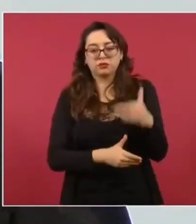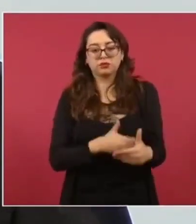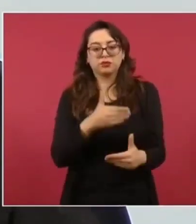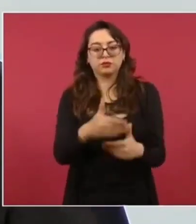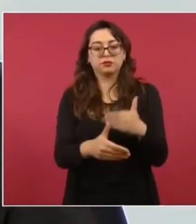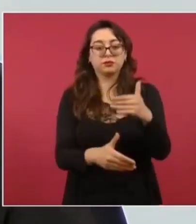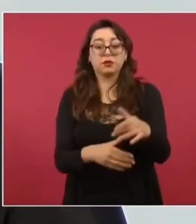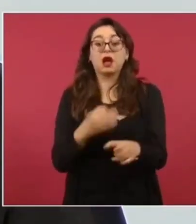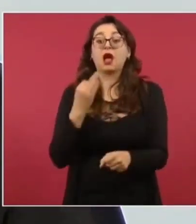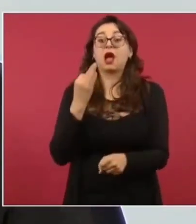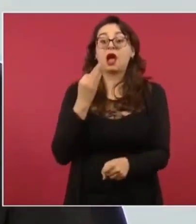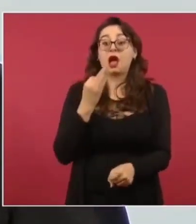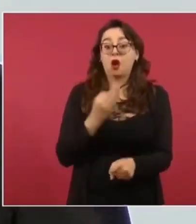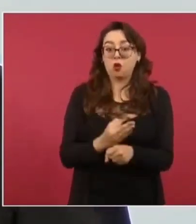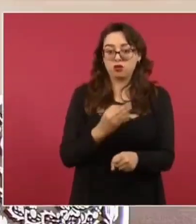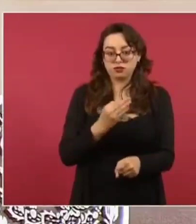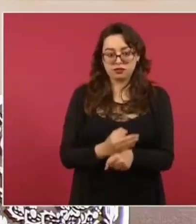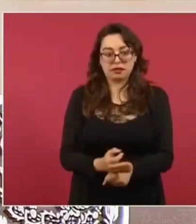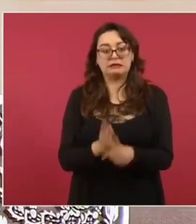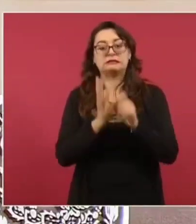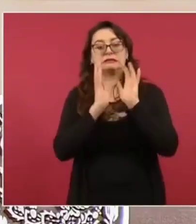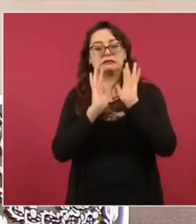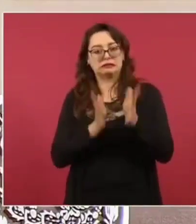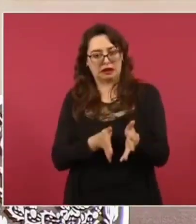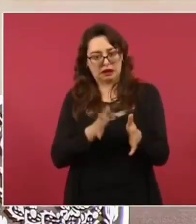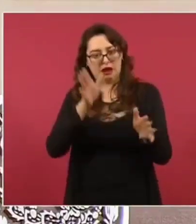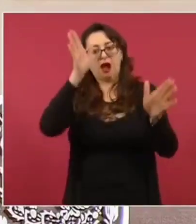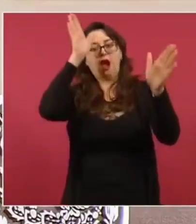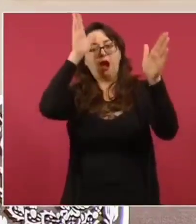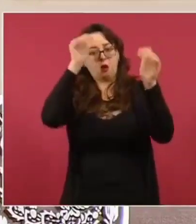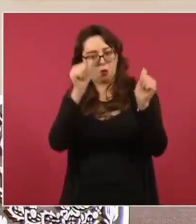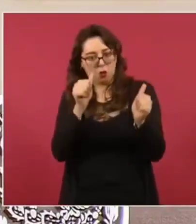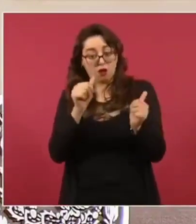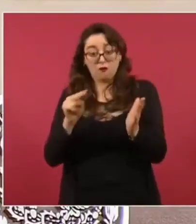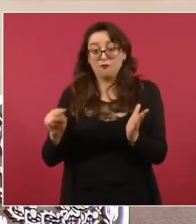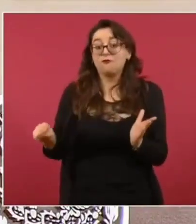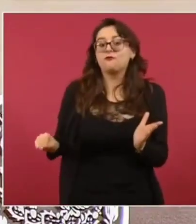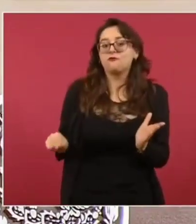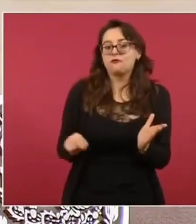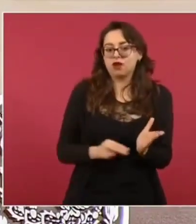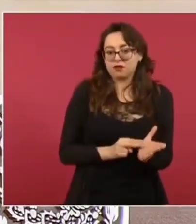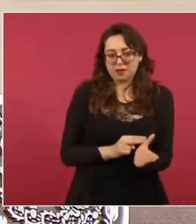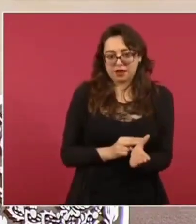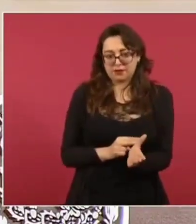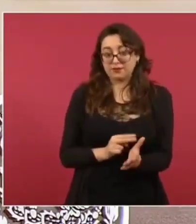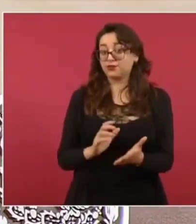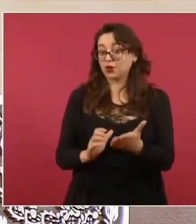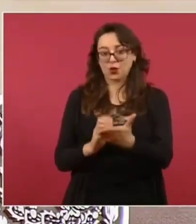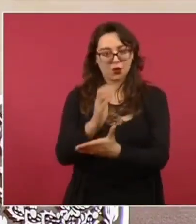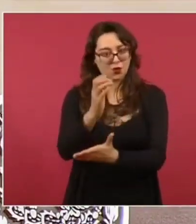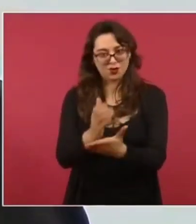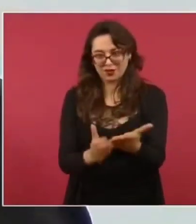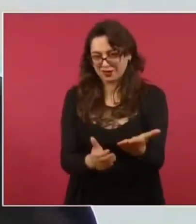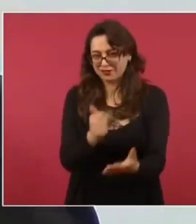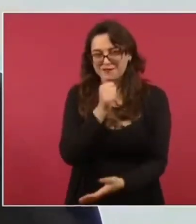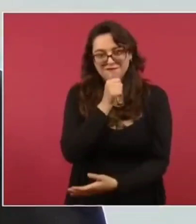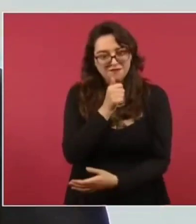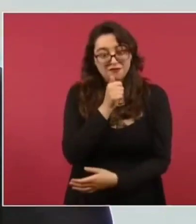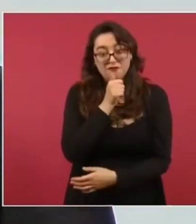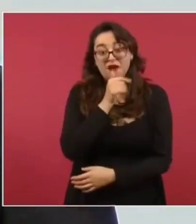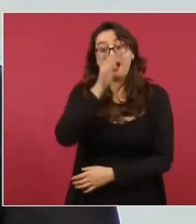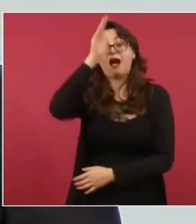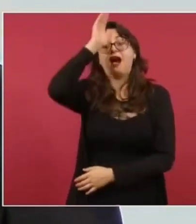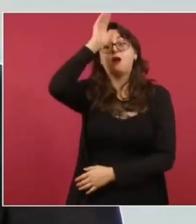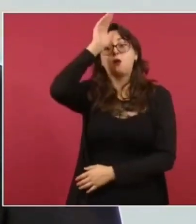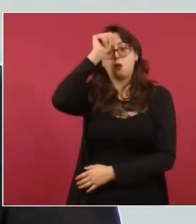un memorándum de entendimiento, lo que nos permite comenzar a verificar y a documentar. Estamos en ese